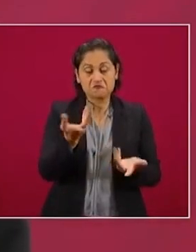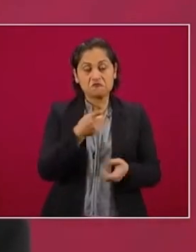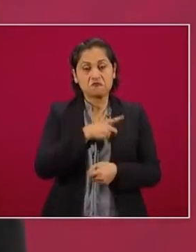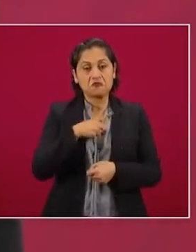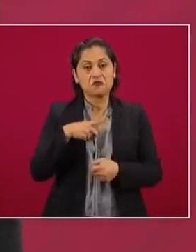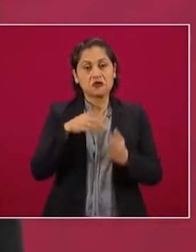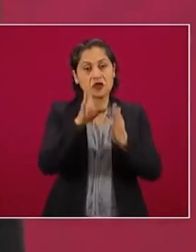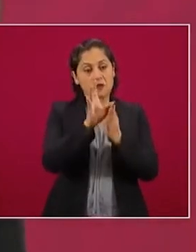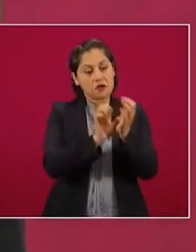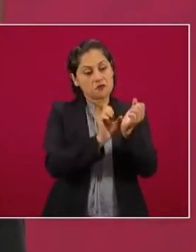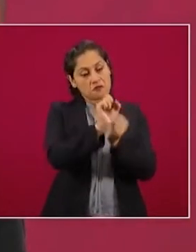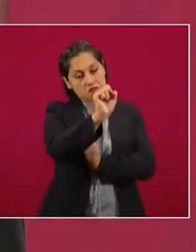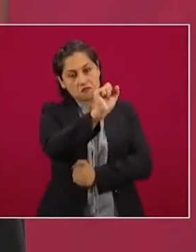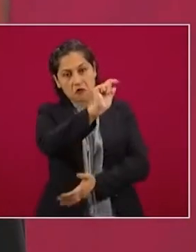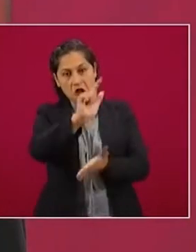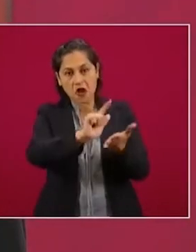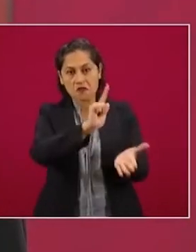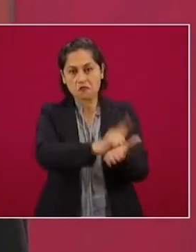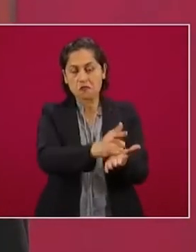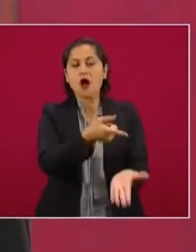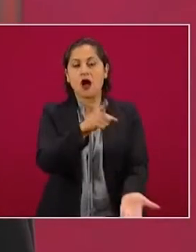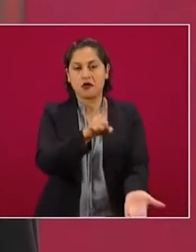que no es un asunto